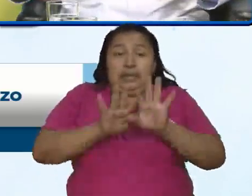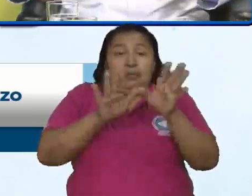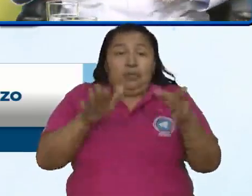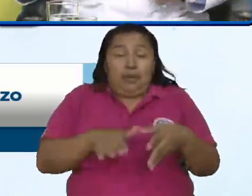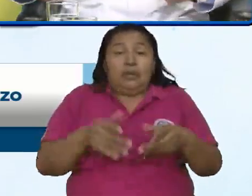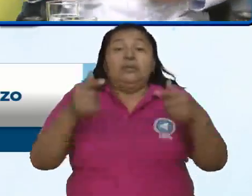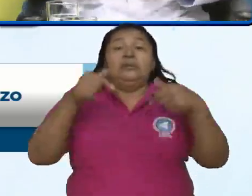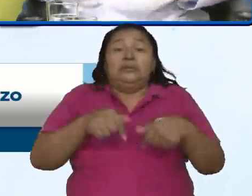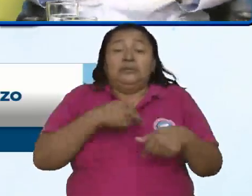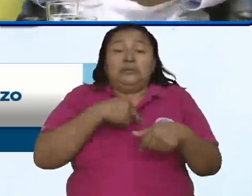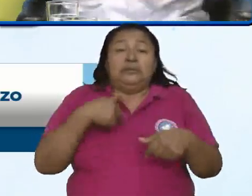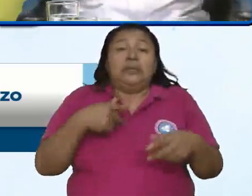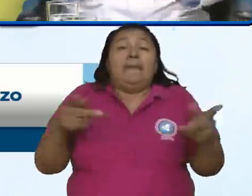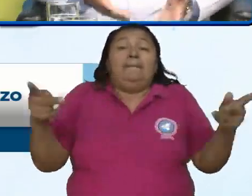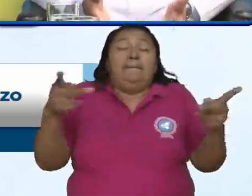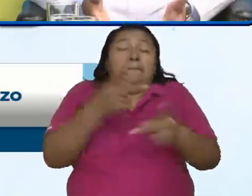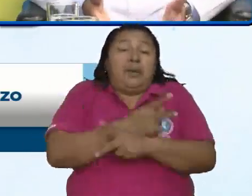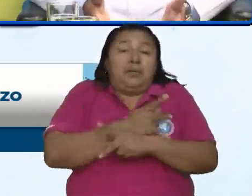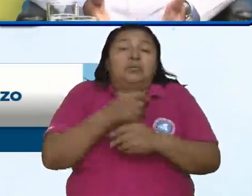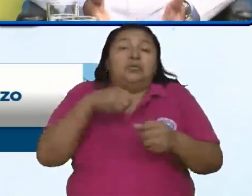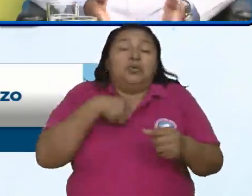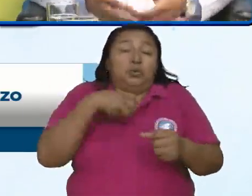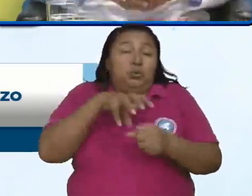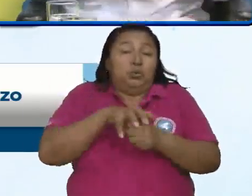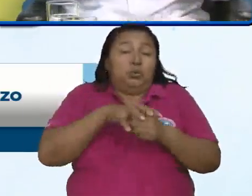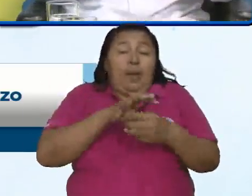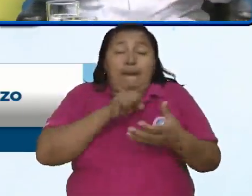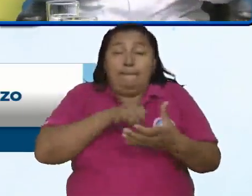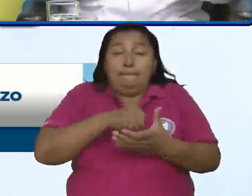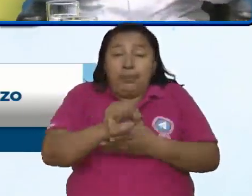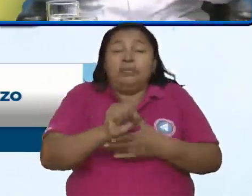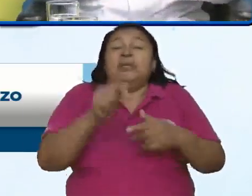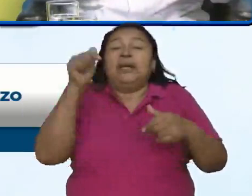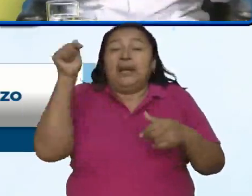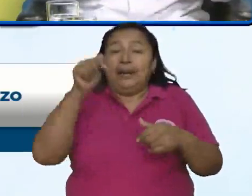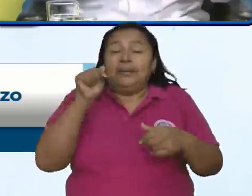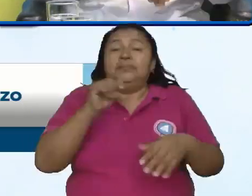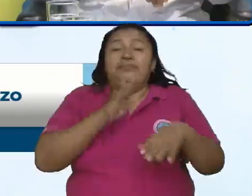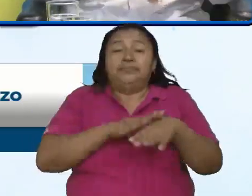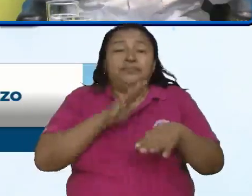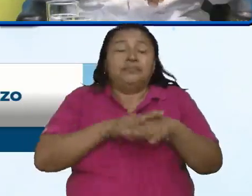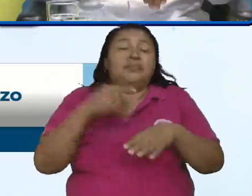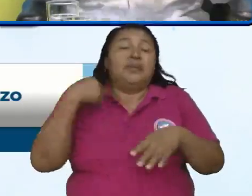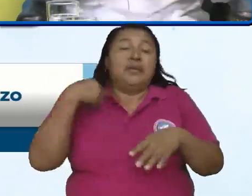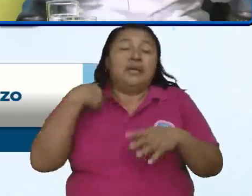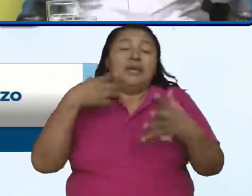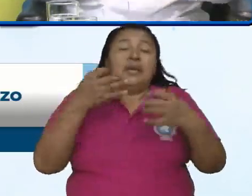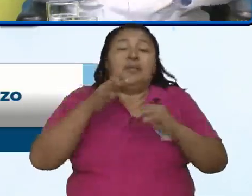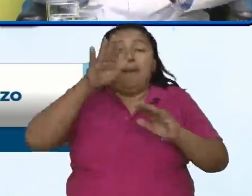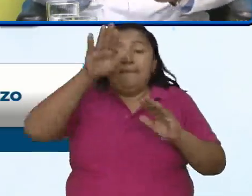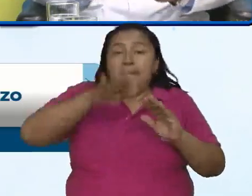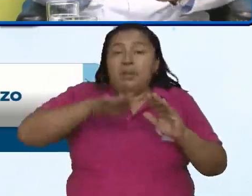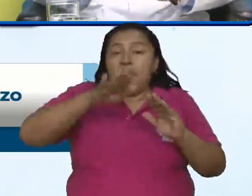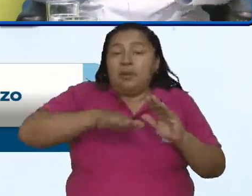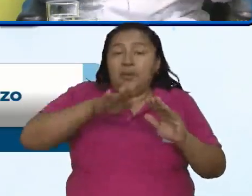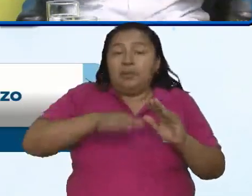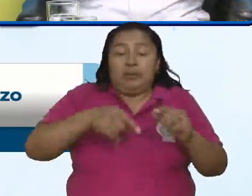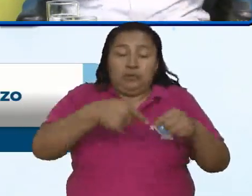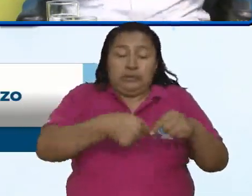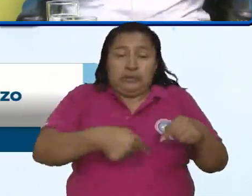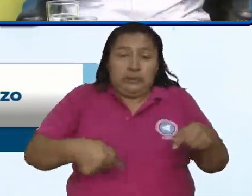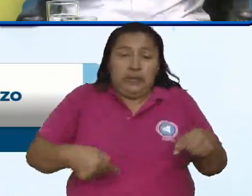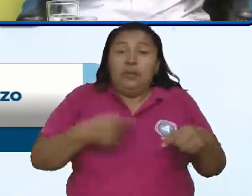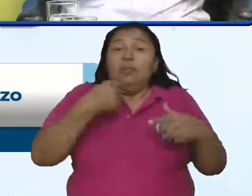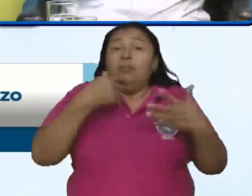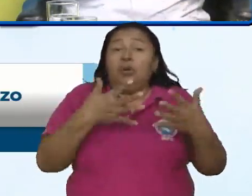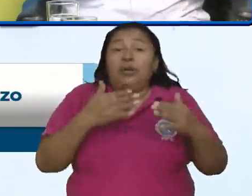hacer a los vasos es mayor que si fuera un parto normal. Y es ahí la insistencia en tratar de disminuir la tasa de cesárea, porque